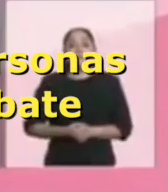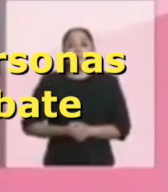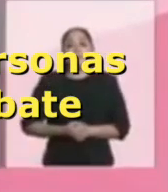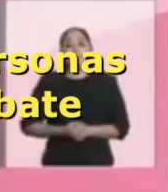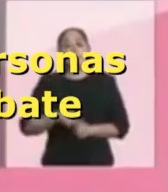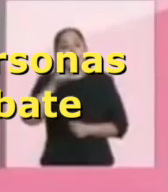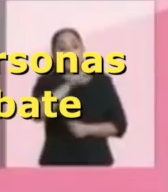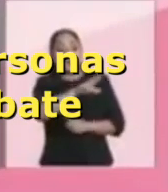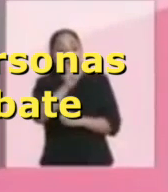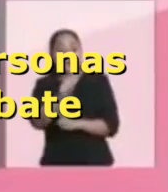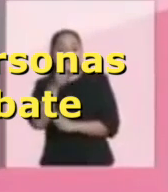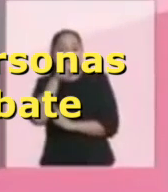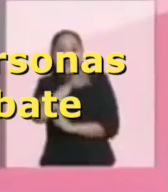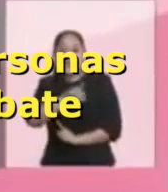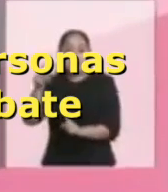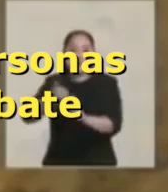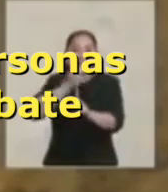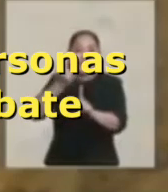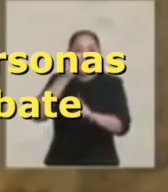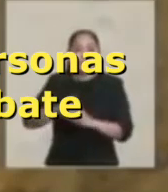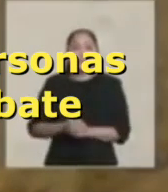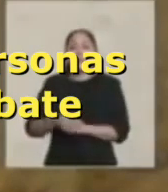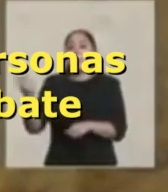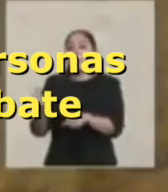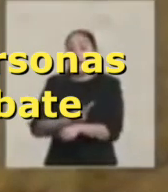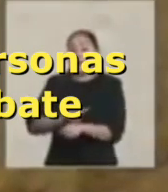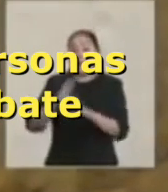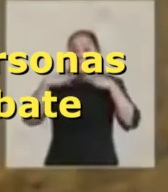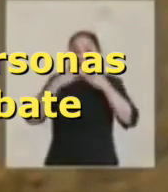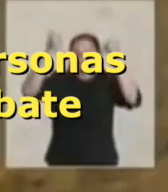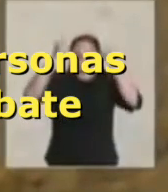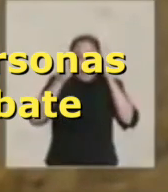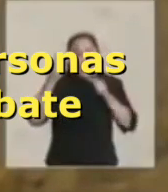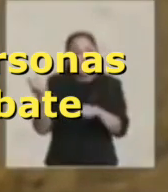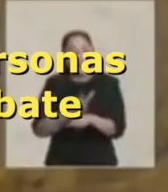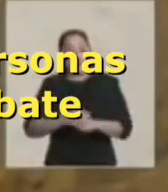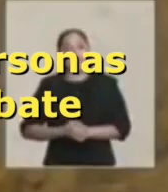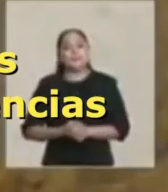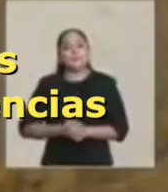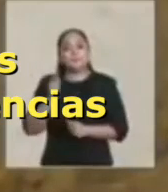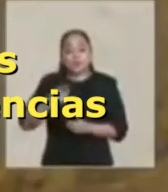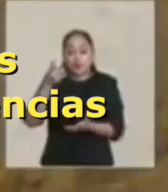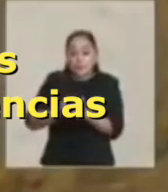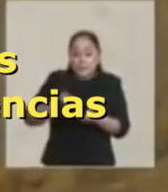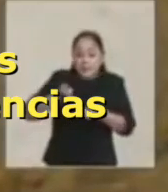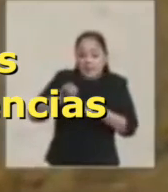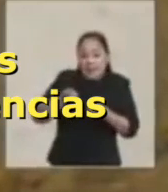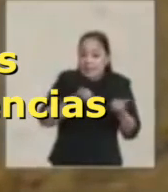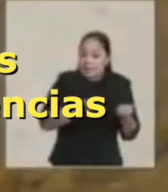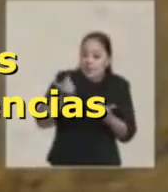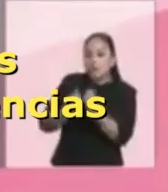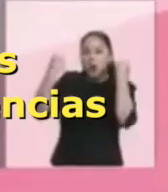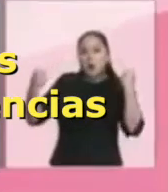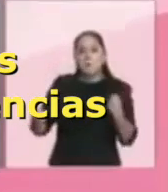las 11.43 de personas mayores de 18 años que siguieron el primer debate presidencial a través de su televisor